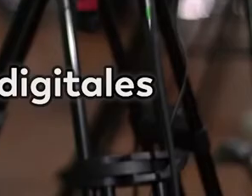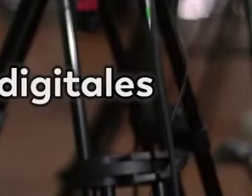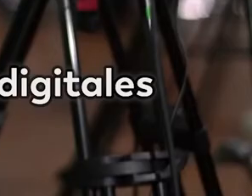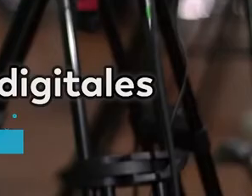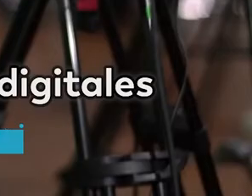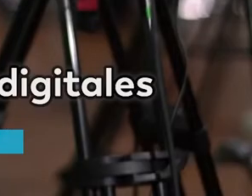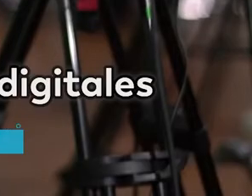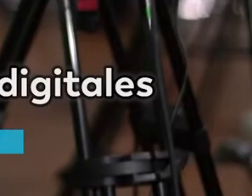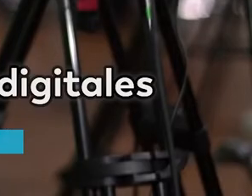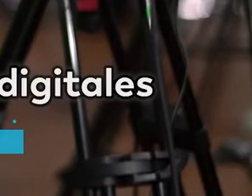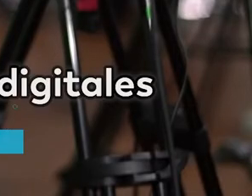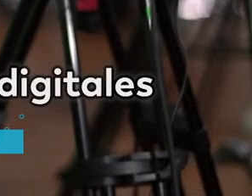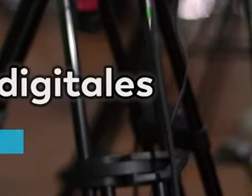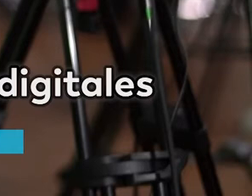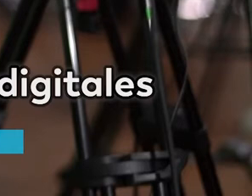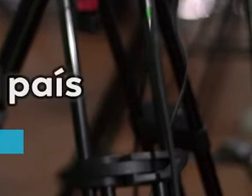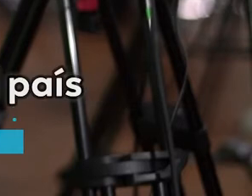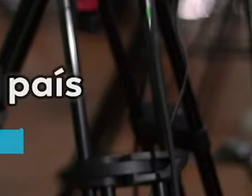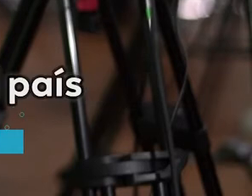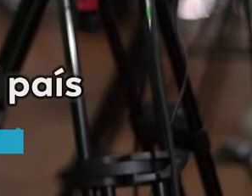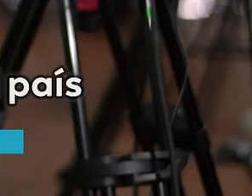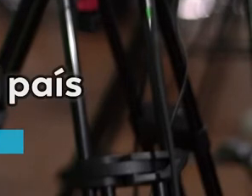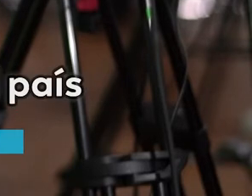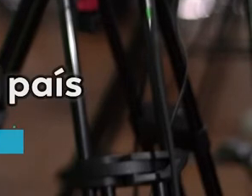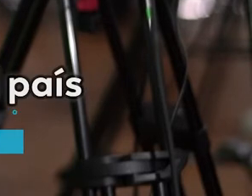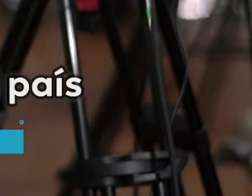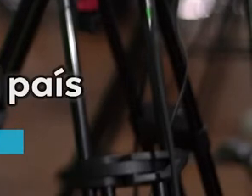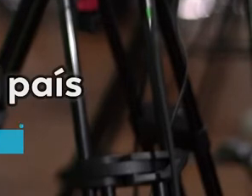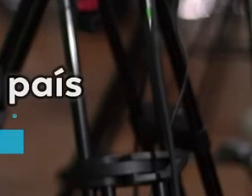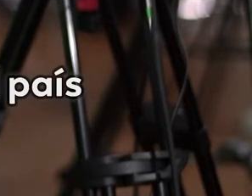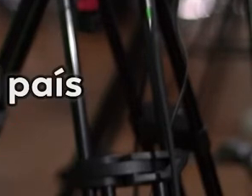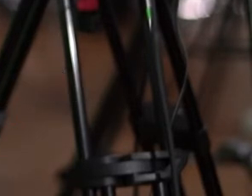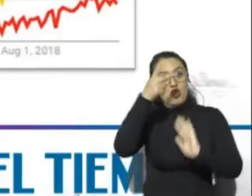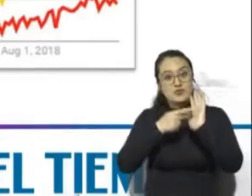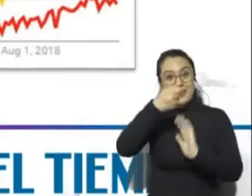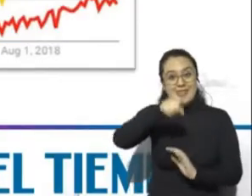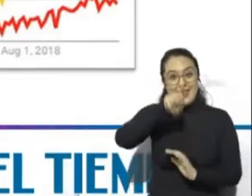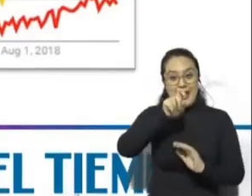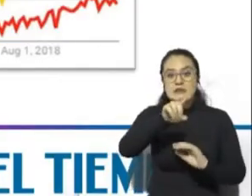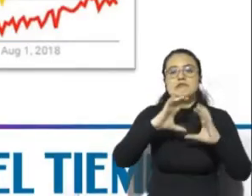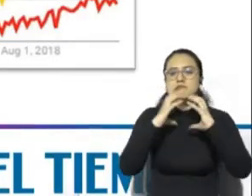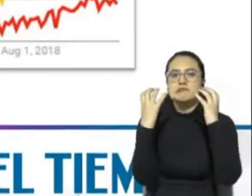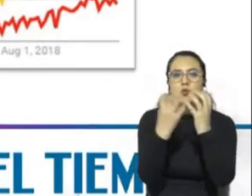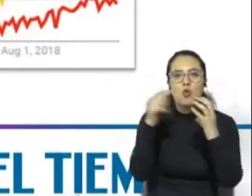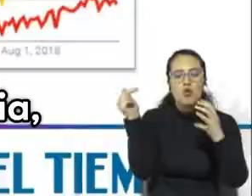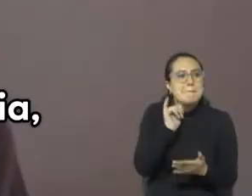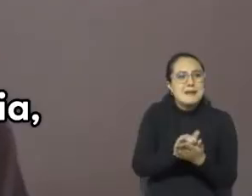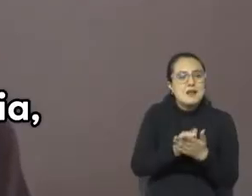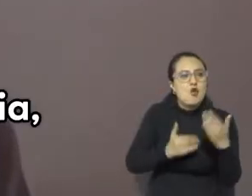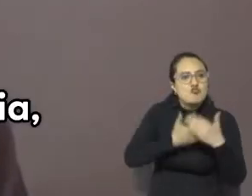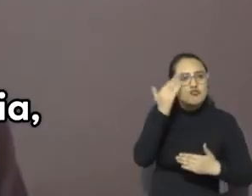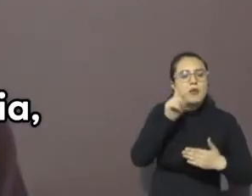Colombia 4.0 es el evento de contenidos digitales y de industria TI más importante del país y uno de los más importantes de Latinoamérica.